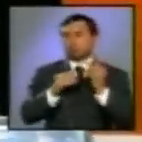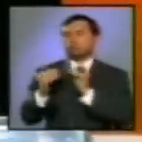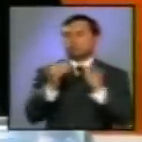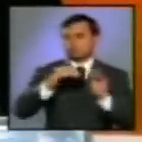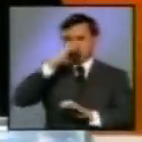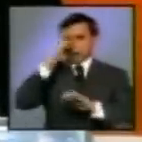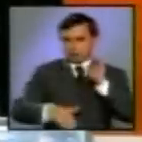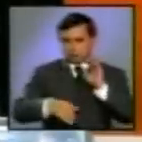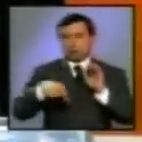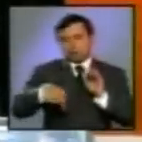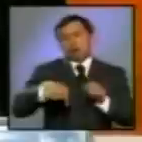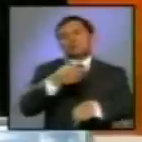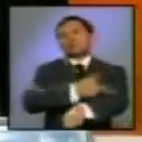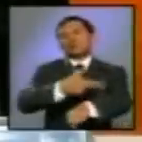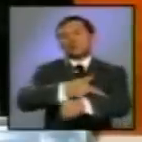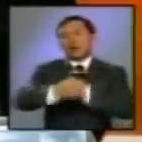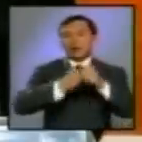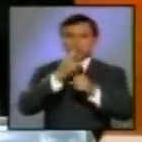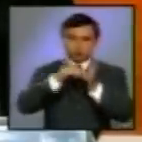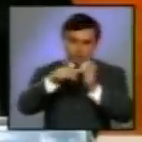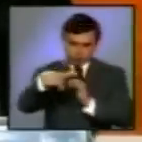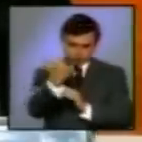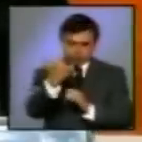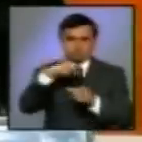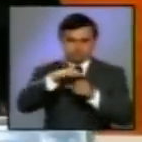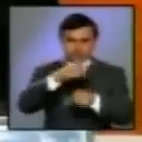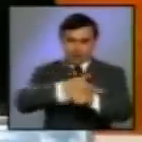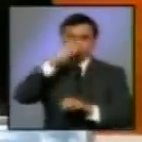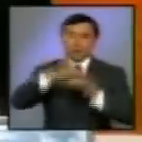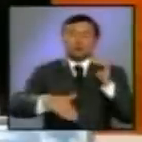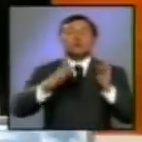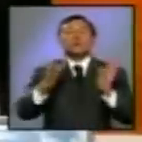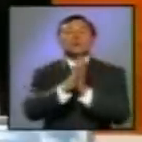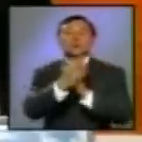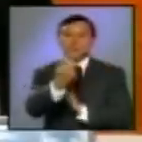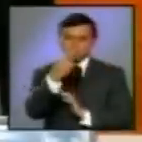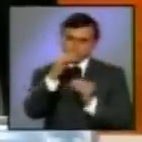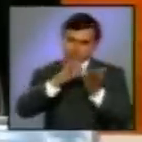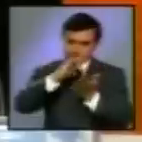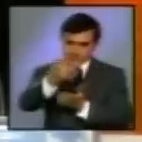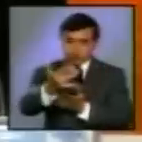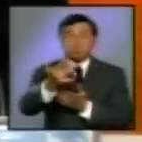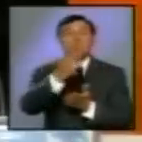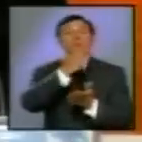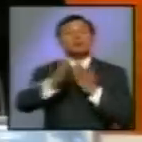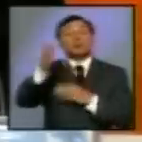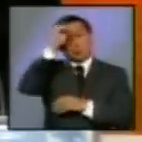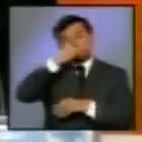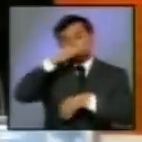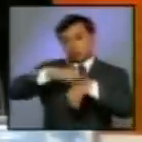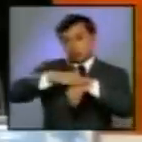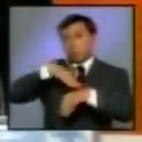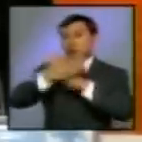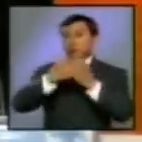electoral 2012. Por su participación, muchas gracias. Y, por supuesto, recordarles que el segundo debate